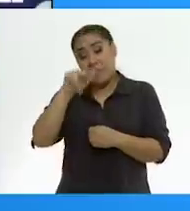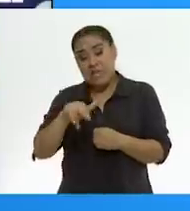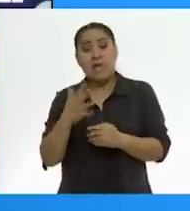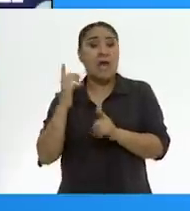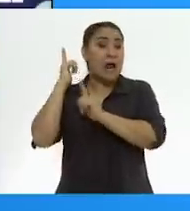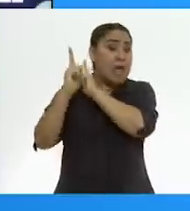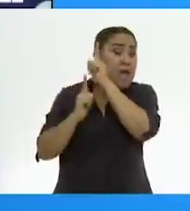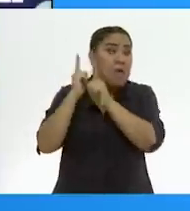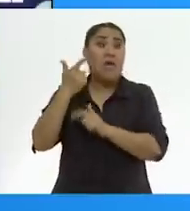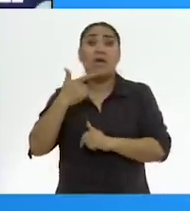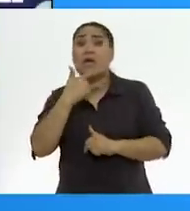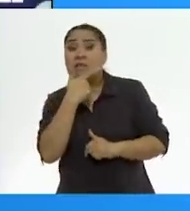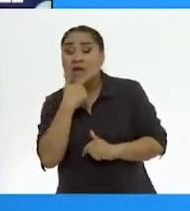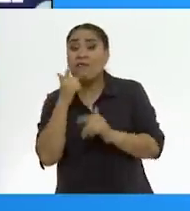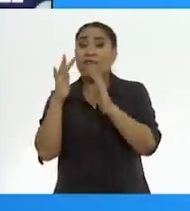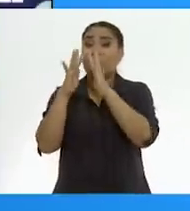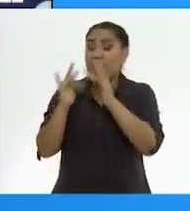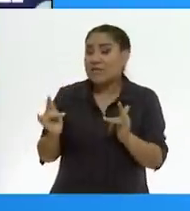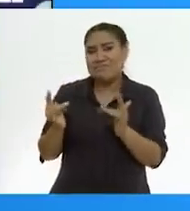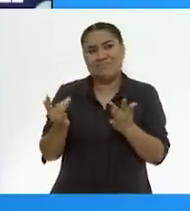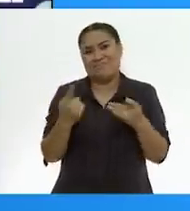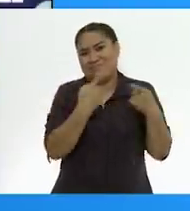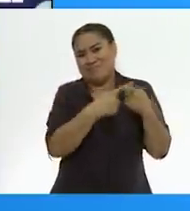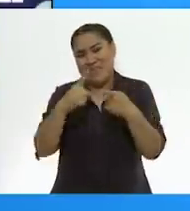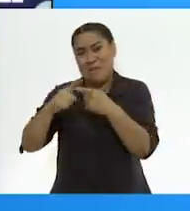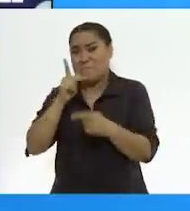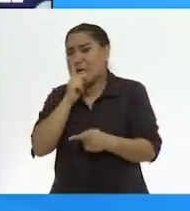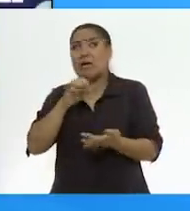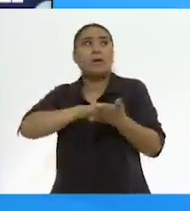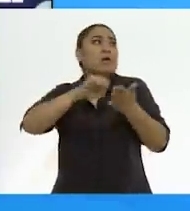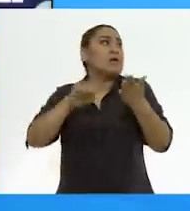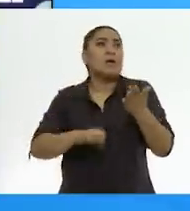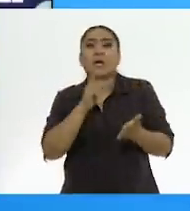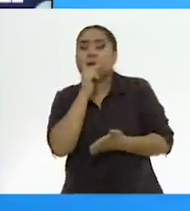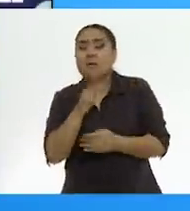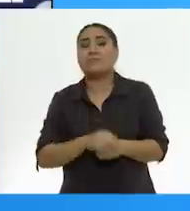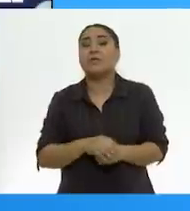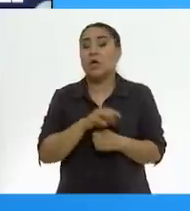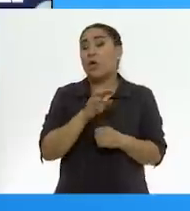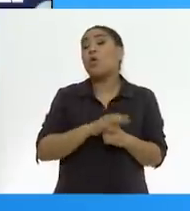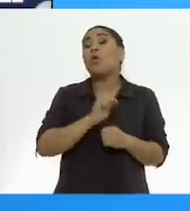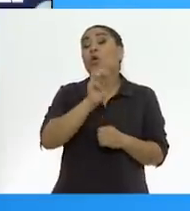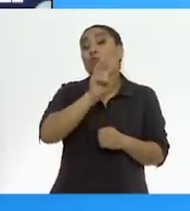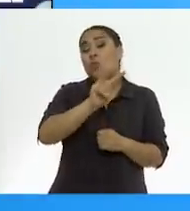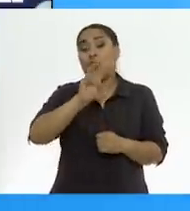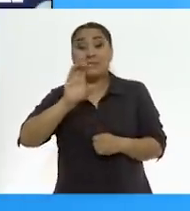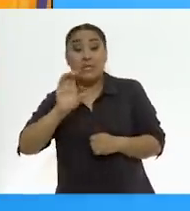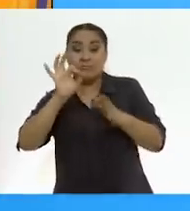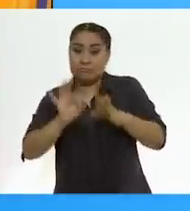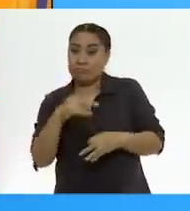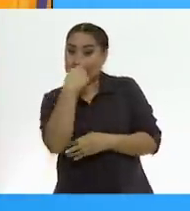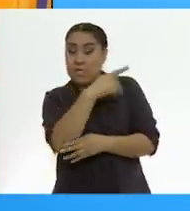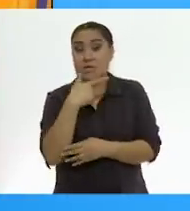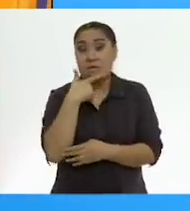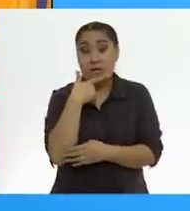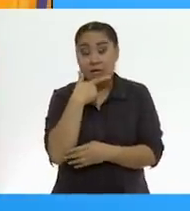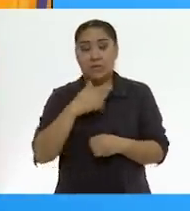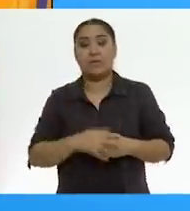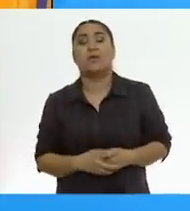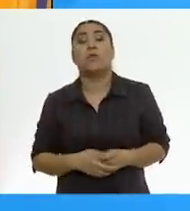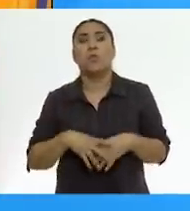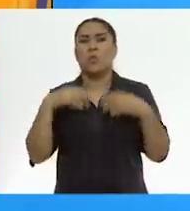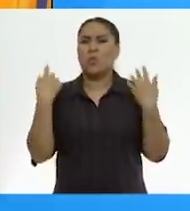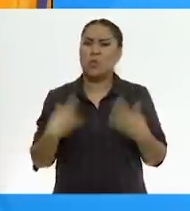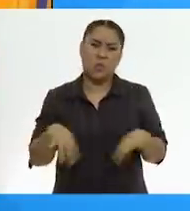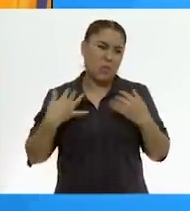griego, el inglés, el francés y muchas otras. Como la palabra WC, que proviene del idioma inglés. ¡Uy!